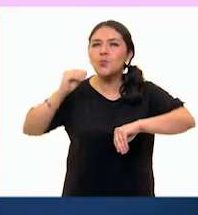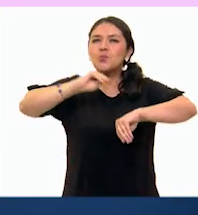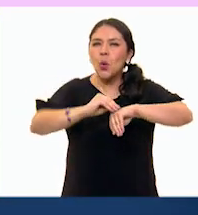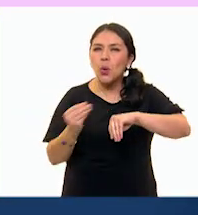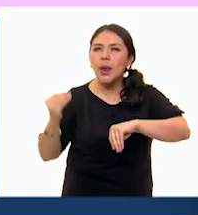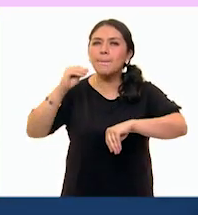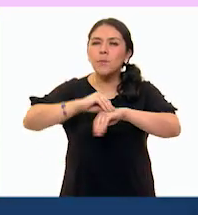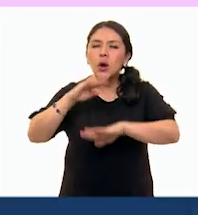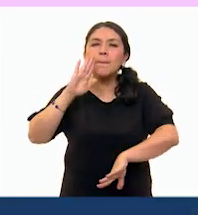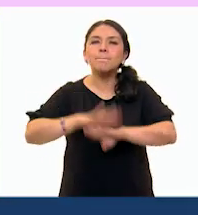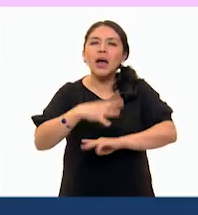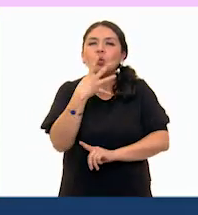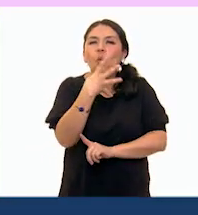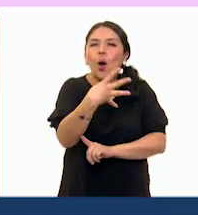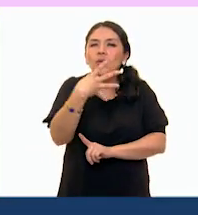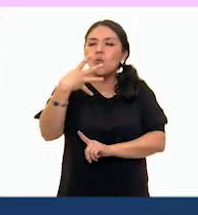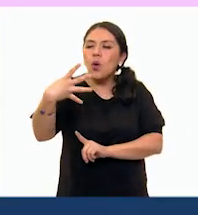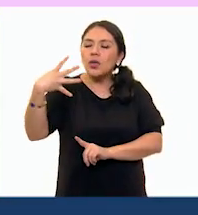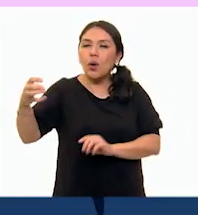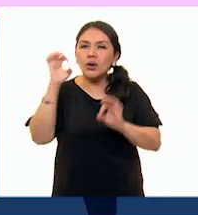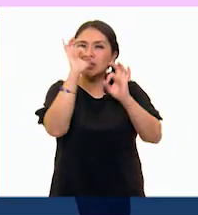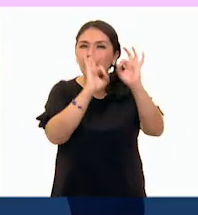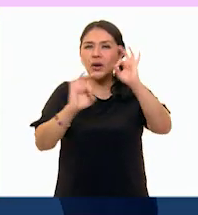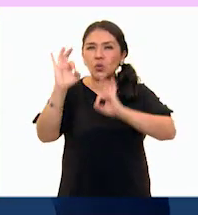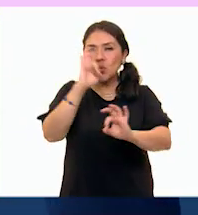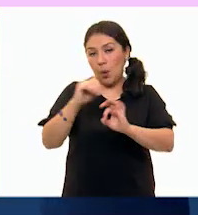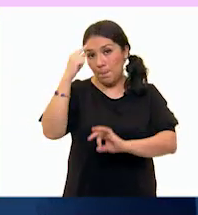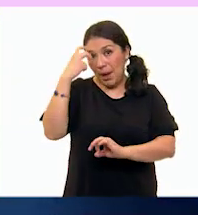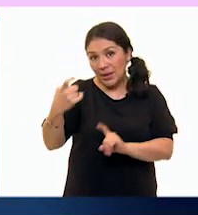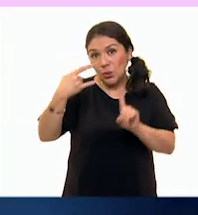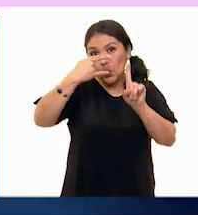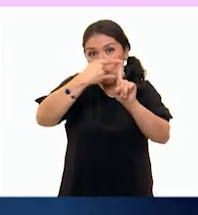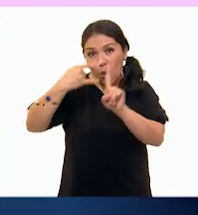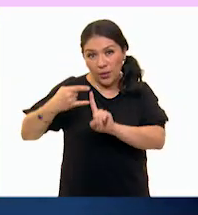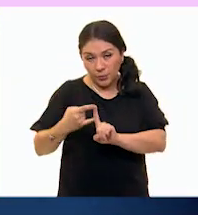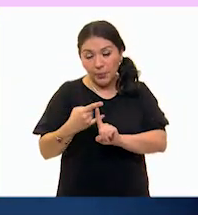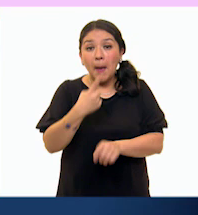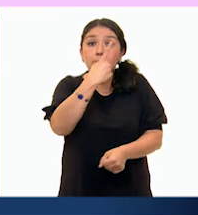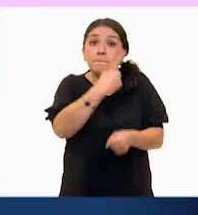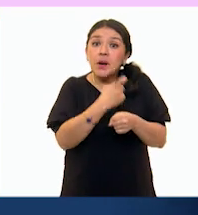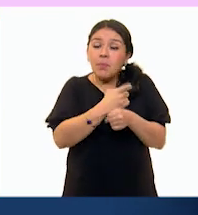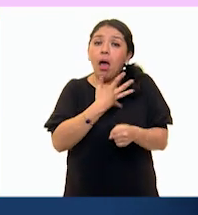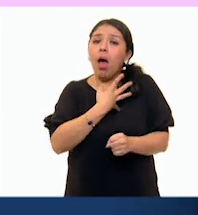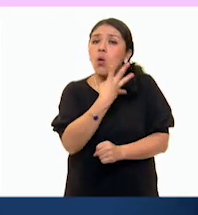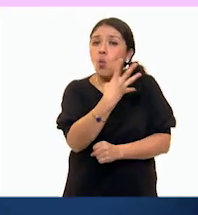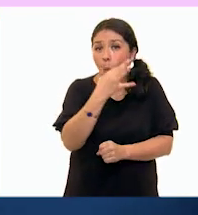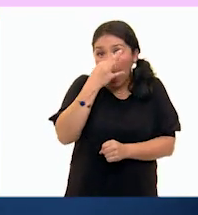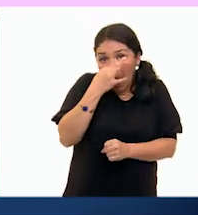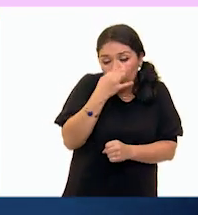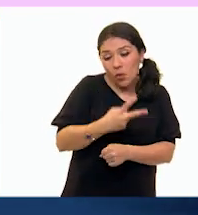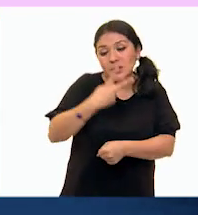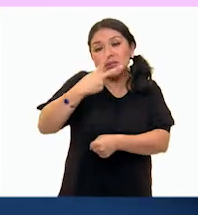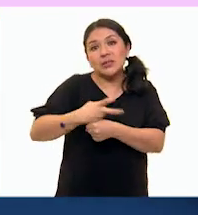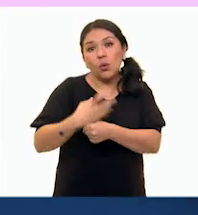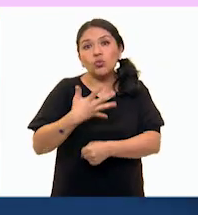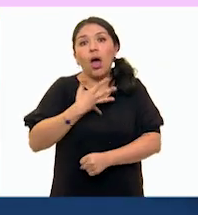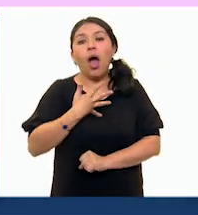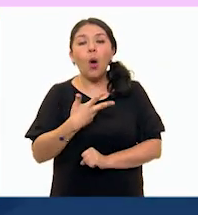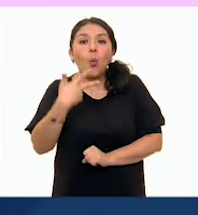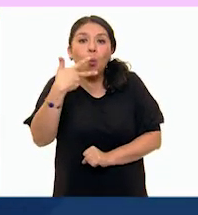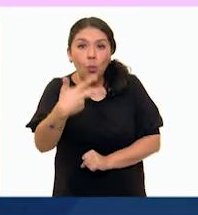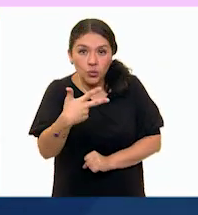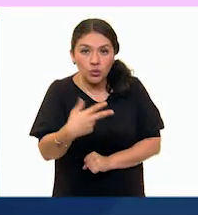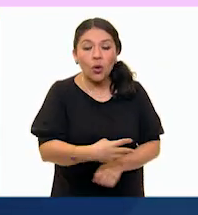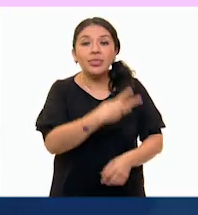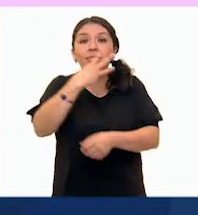de 4 en 4 círculos en cada una de estas figuras, porque la primera figura tiene 4, la segunda figura